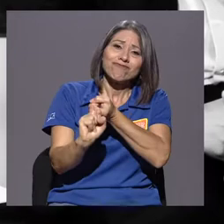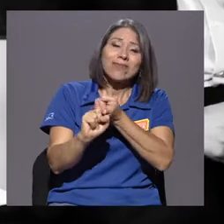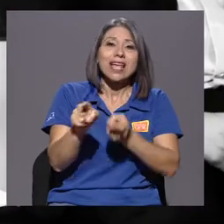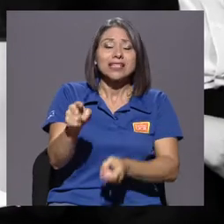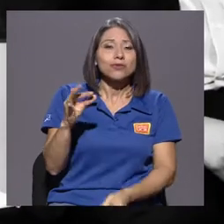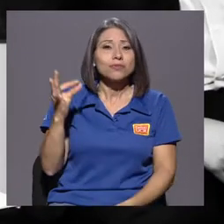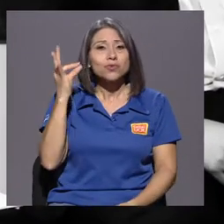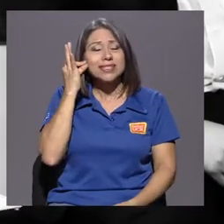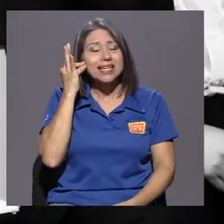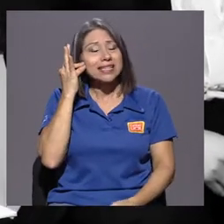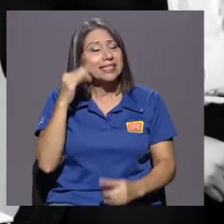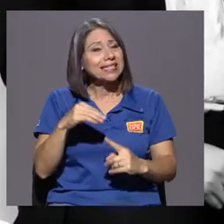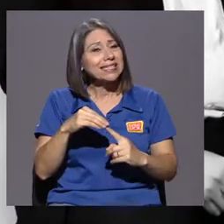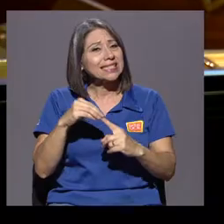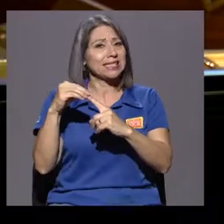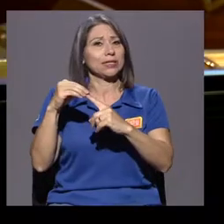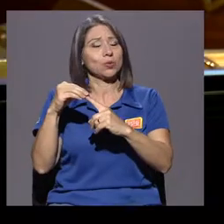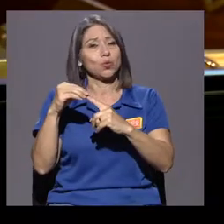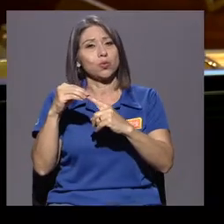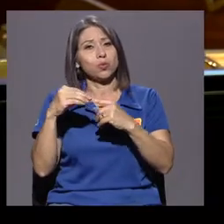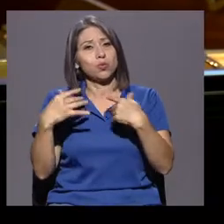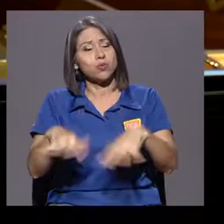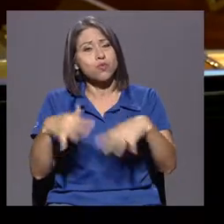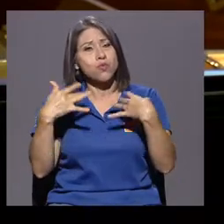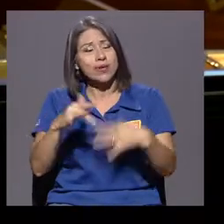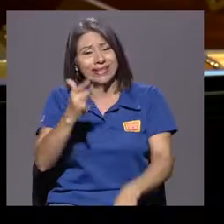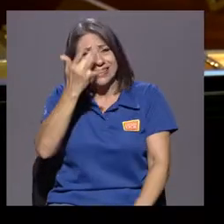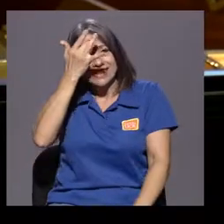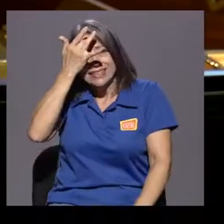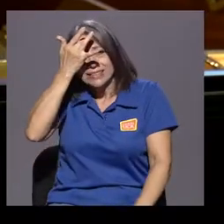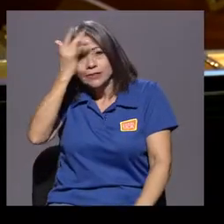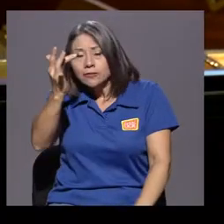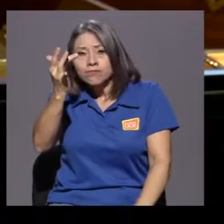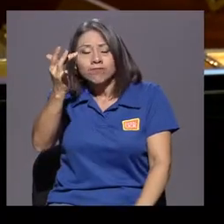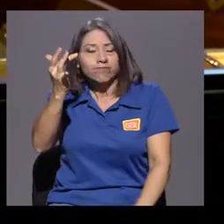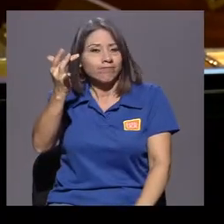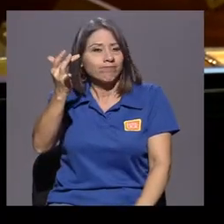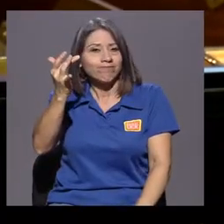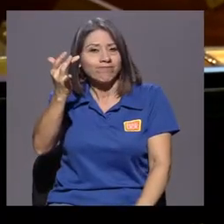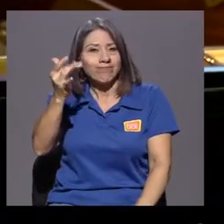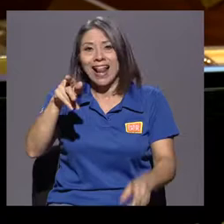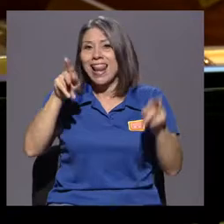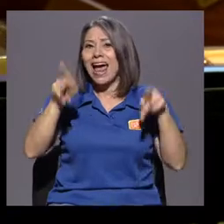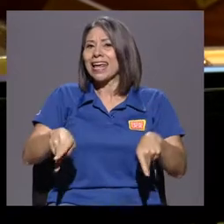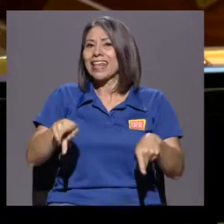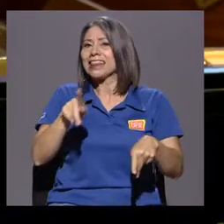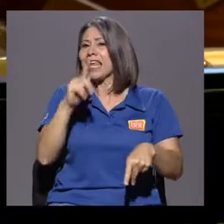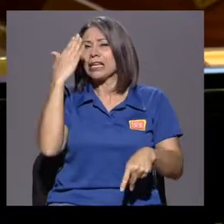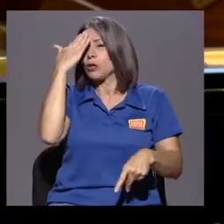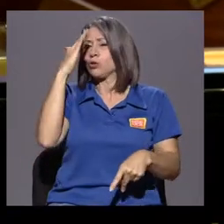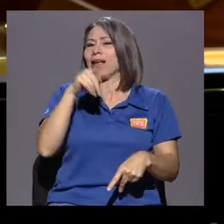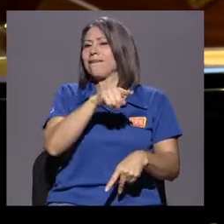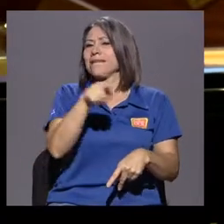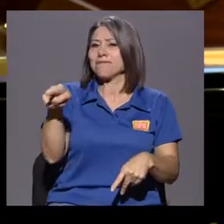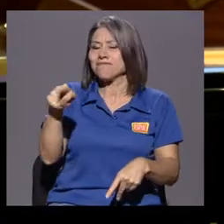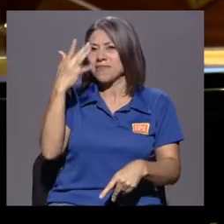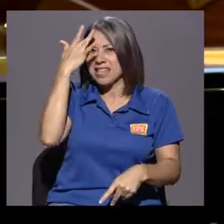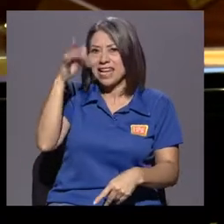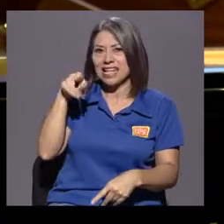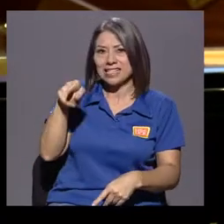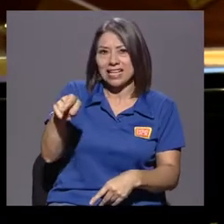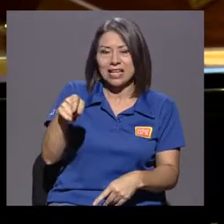muchacha excepcional de una inteligencia que la gente no sospecha la gente no